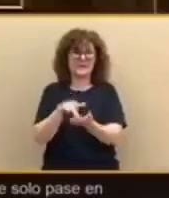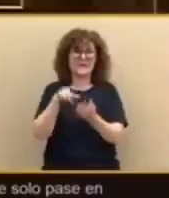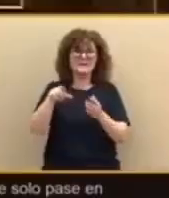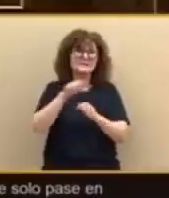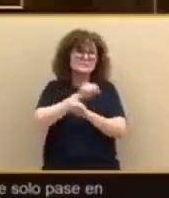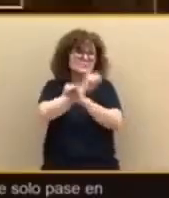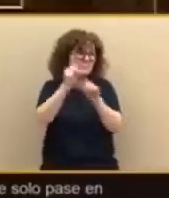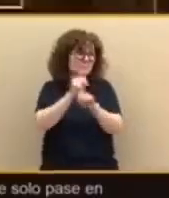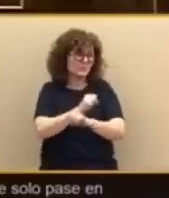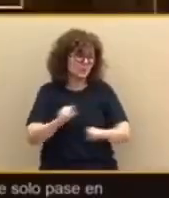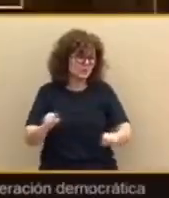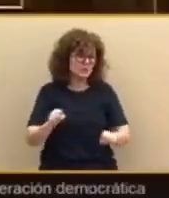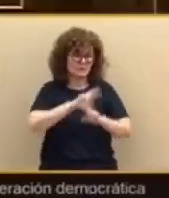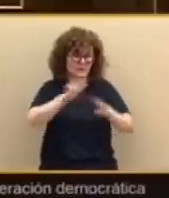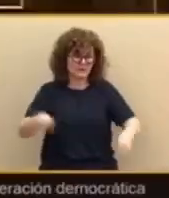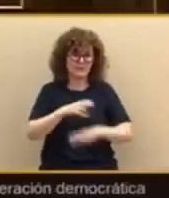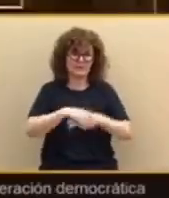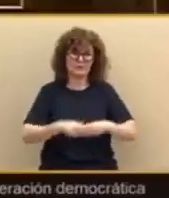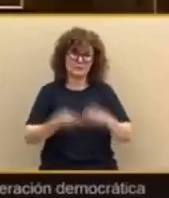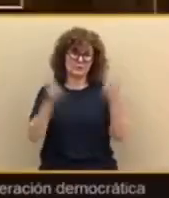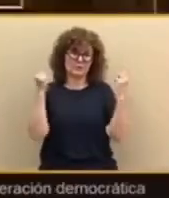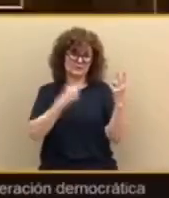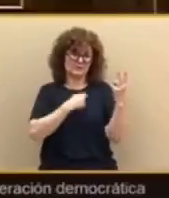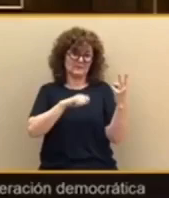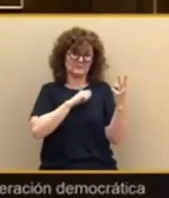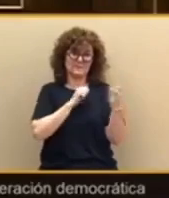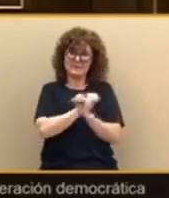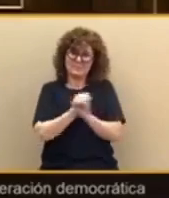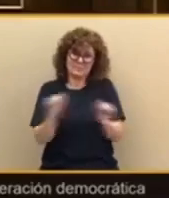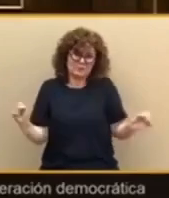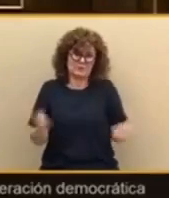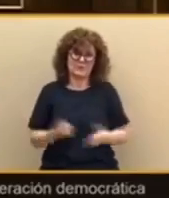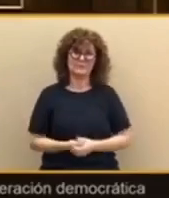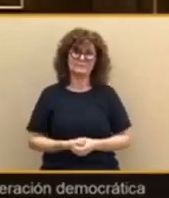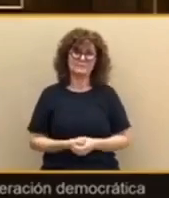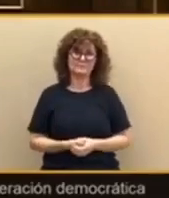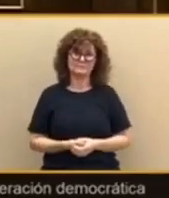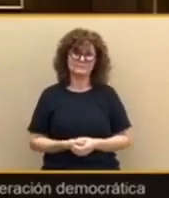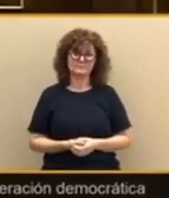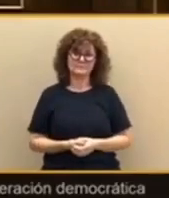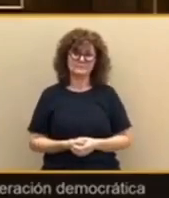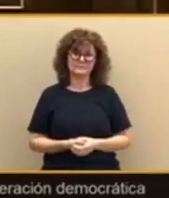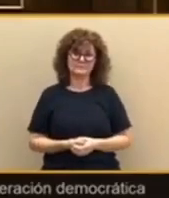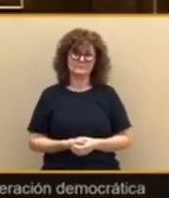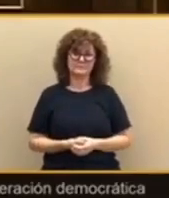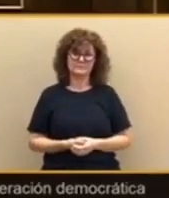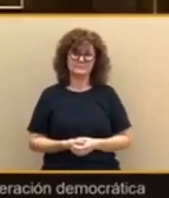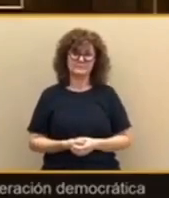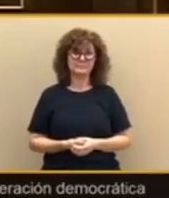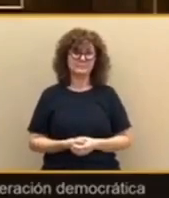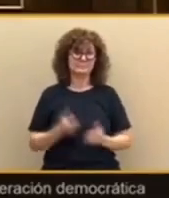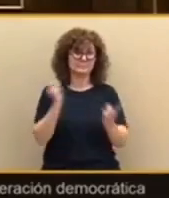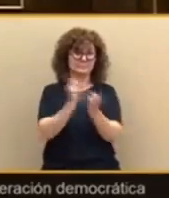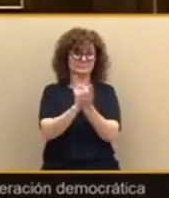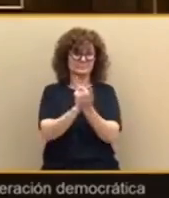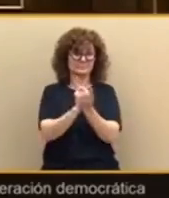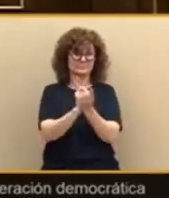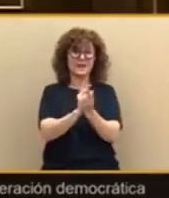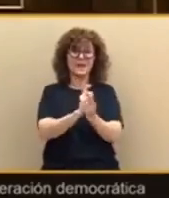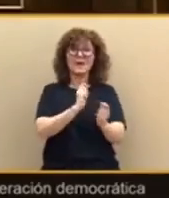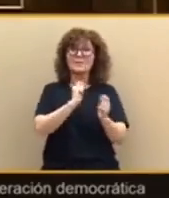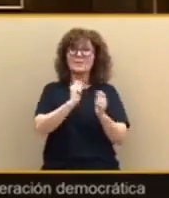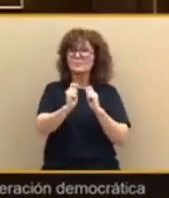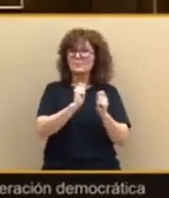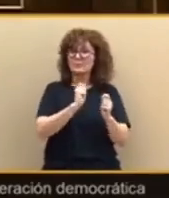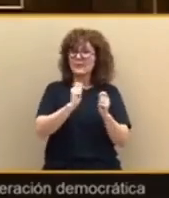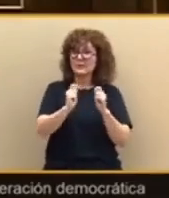amnistía, ¿no? Pero yo, volviendo a tu pregunta, yo sí que creo que el Partido Socialista, y en este caso